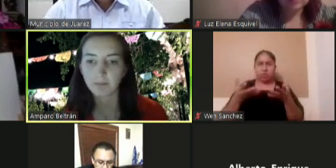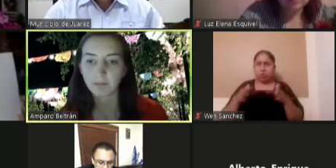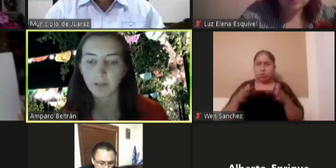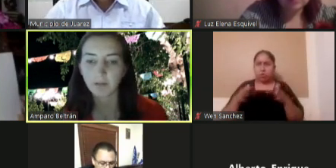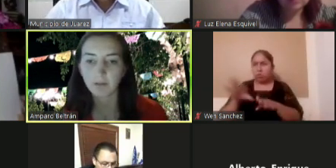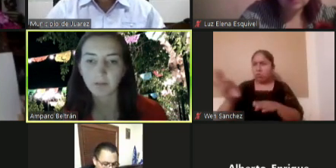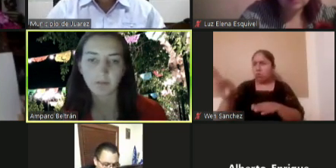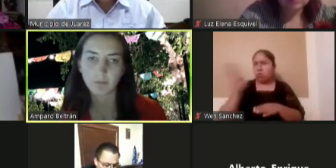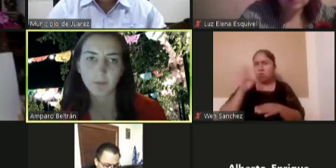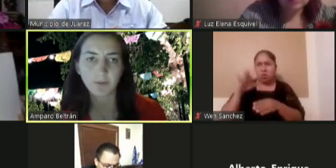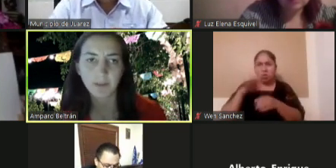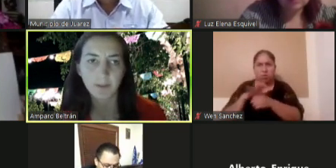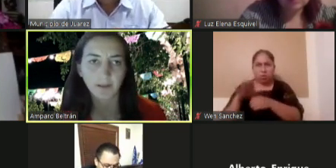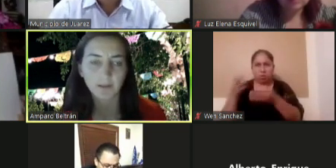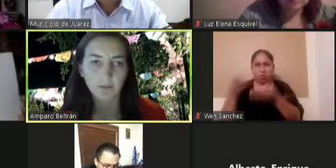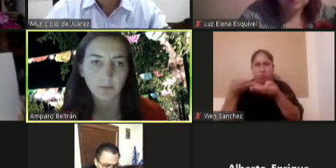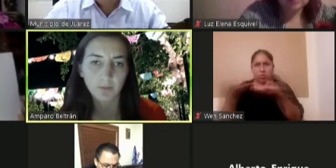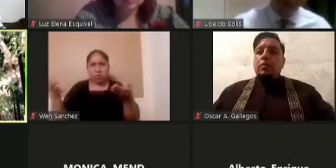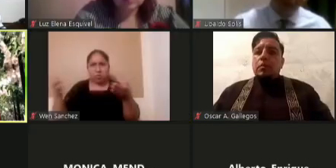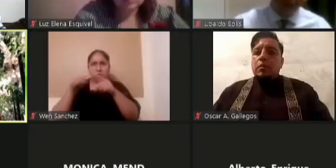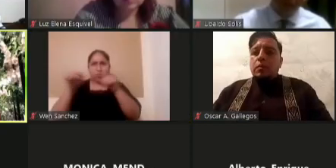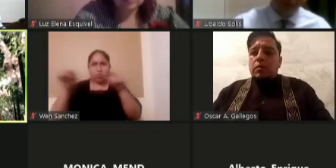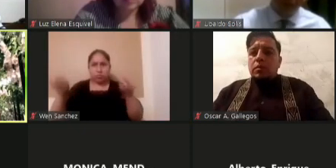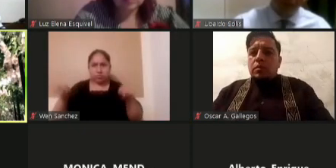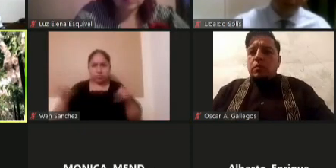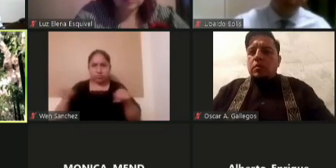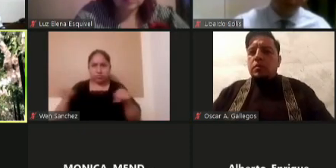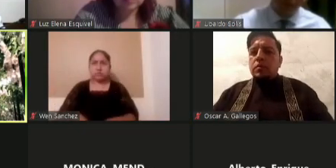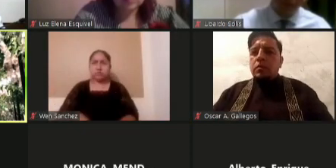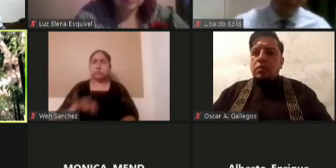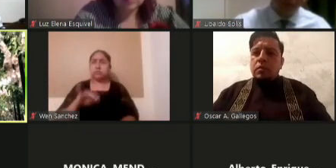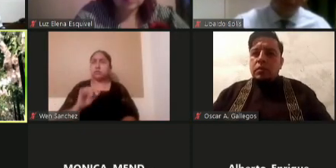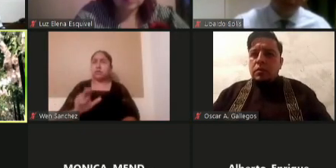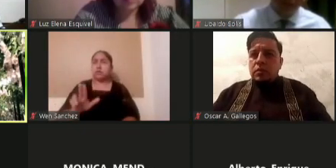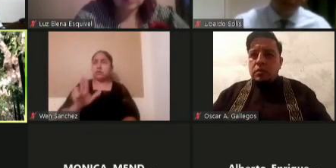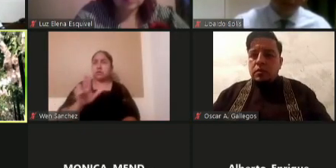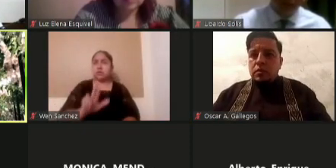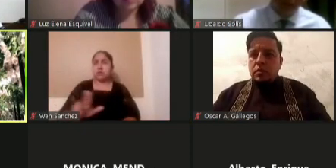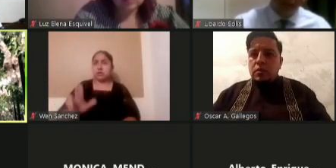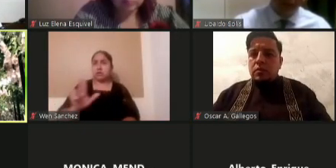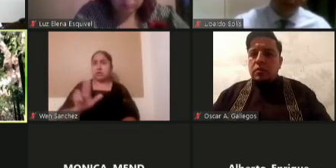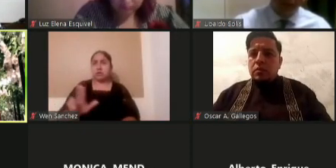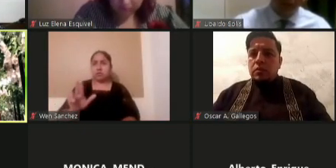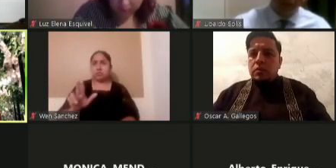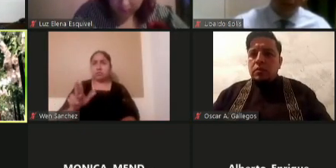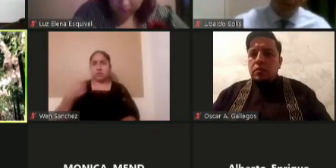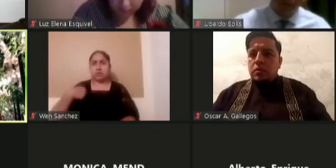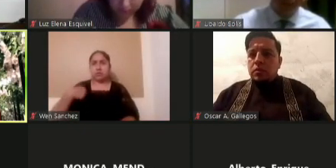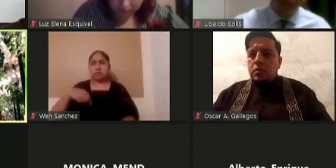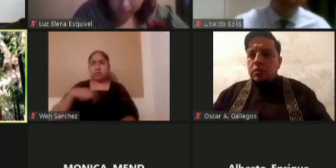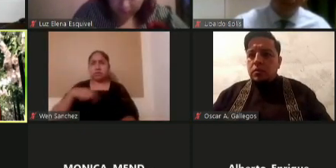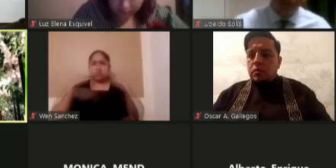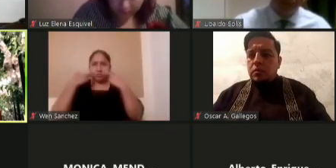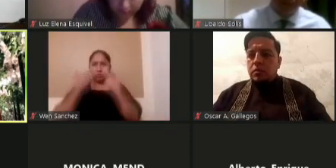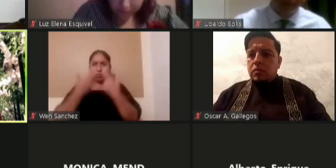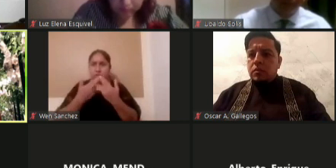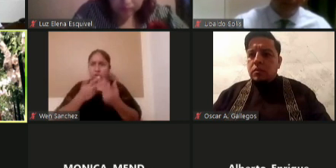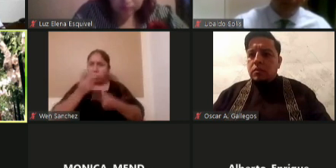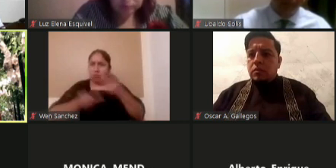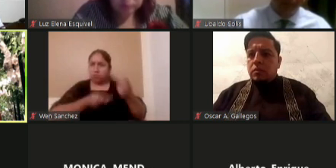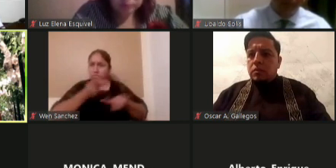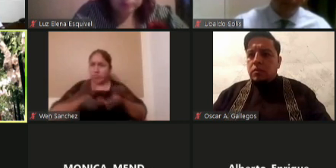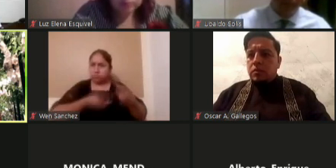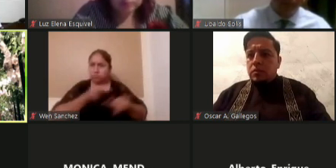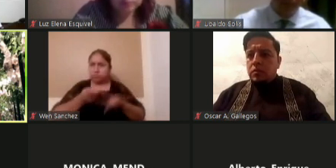pues un tanto, supimos el martes, tuvimos oportunidad de hacer preguntas ahí en la previa y de investigar. Lo que yo le pediría